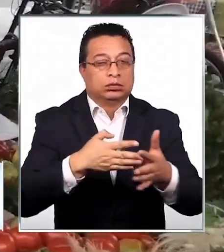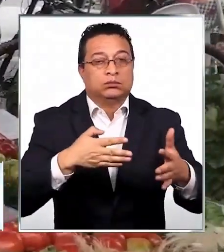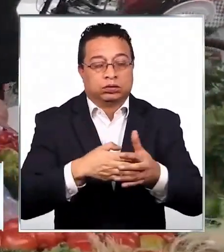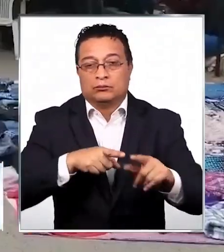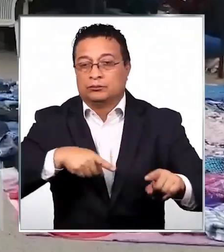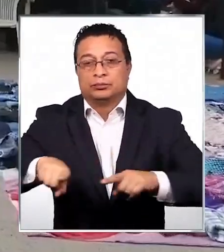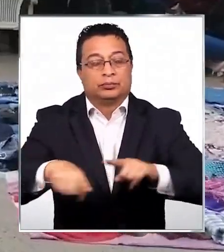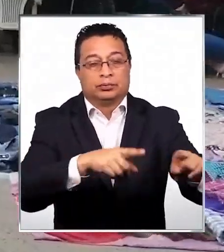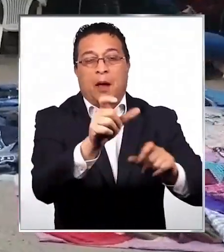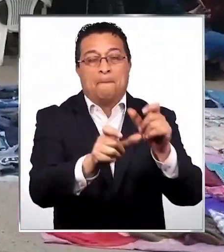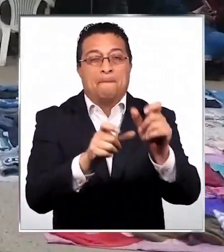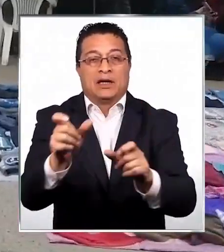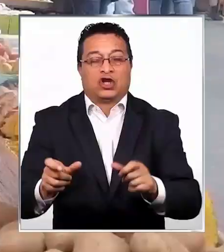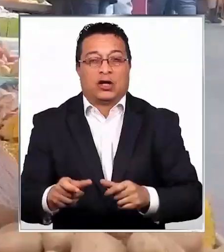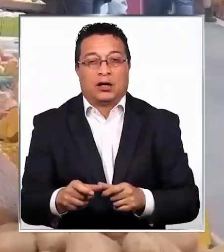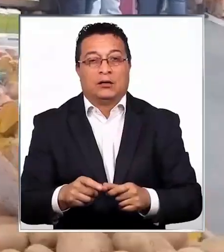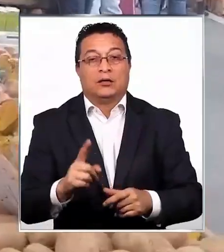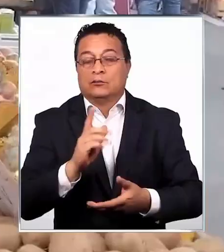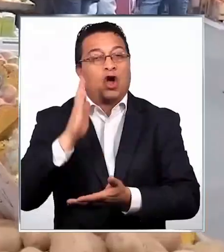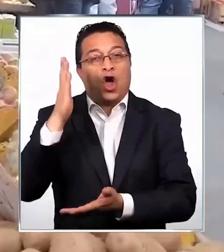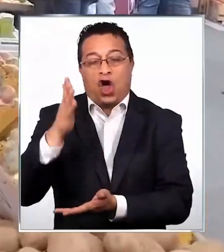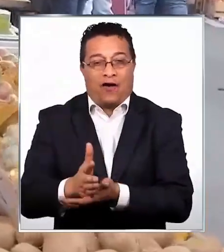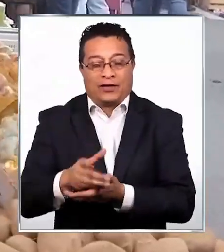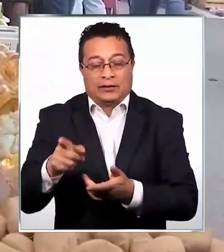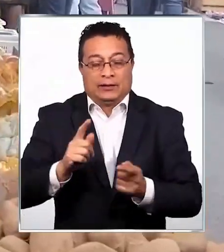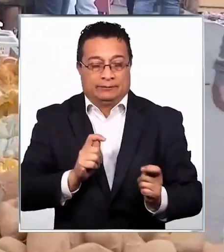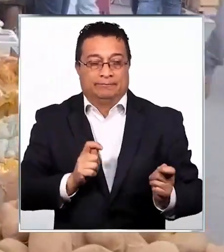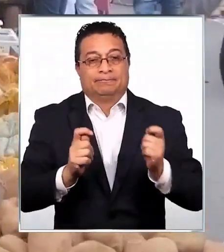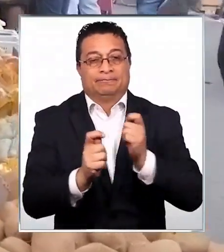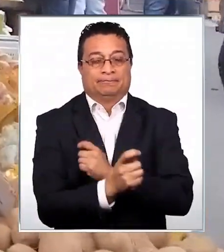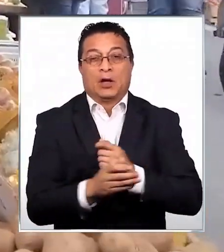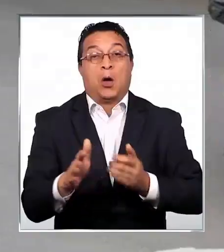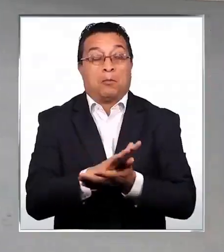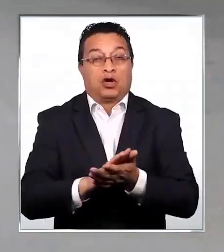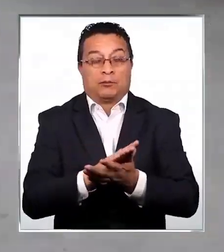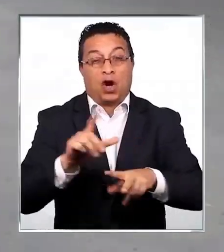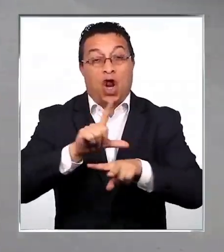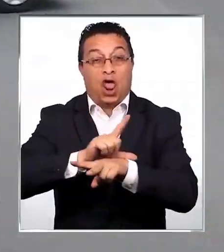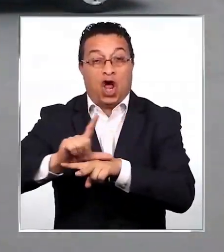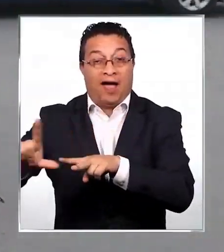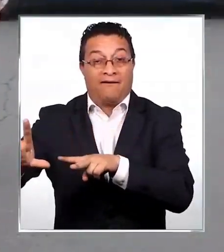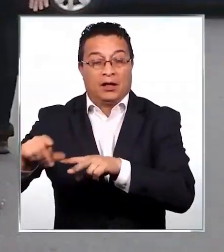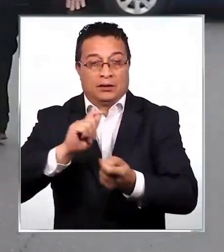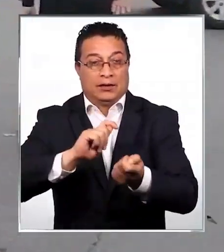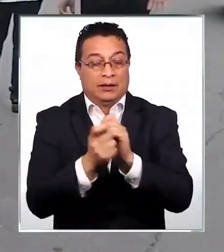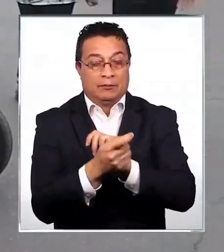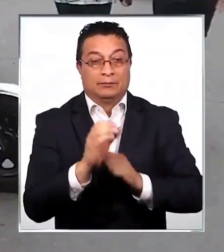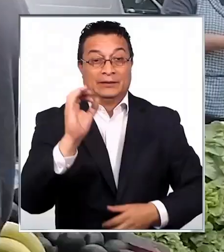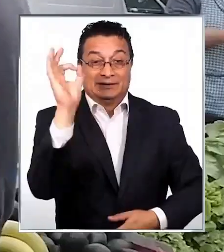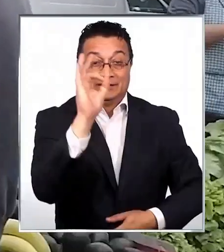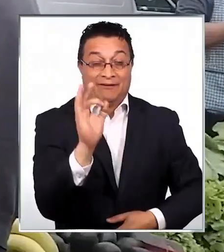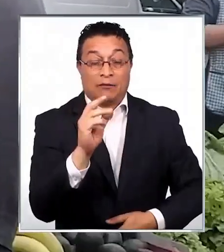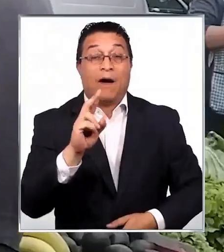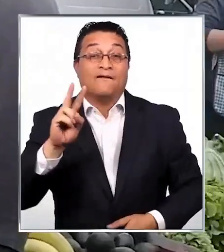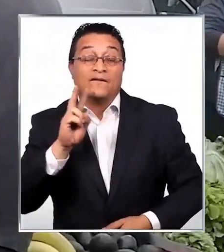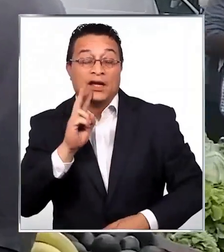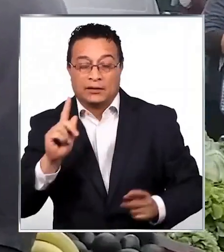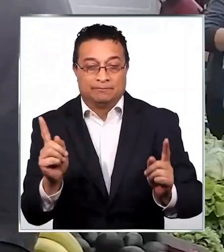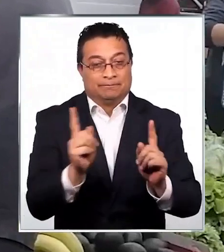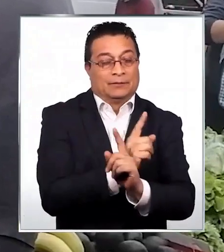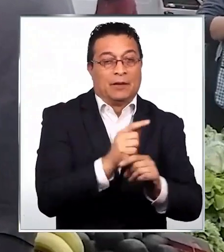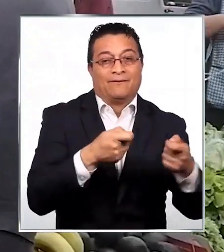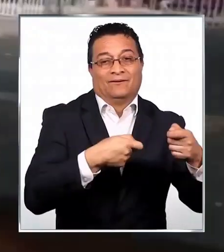circulación de personas los obliga a esto a adaptarse por ejemplo en longaví cambiar un día sábado por viernes para vender